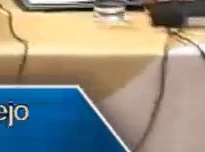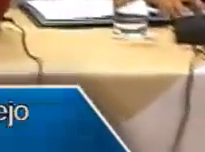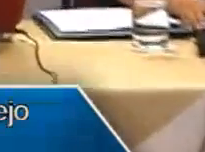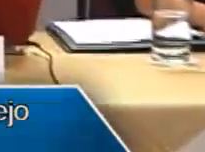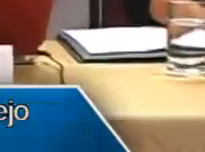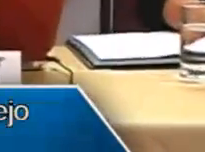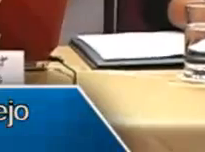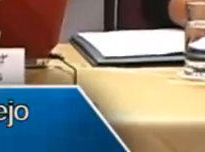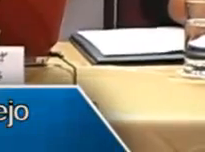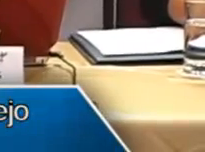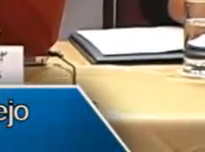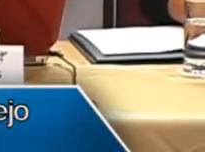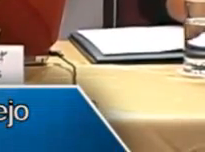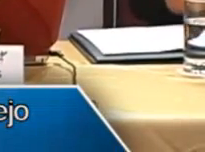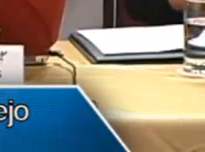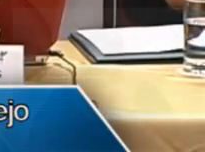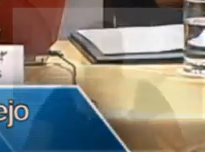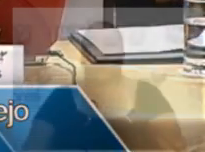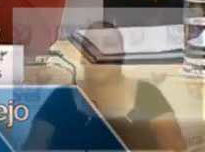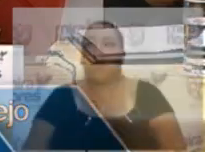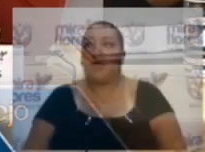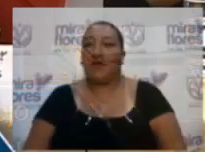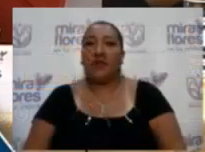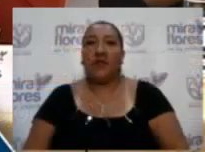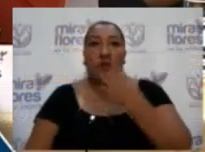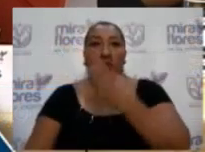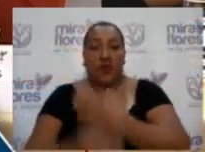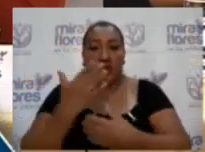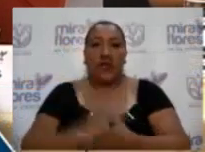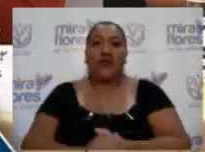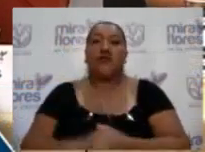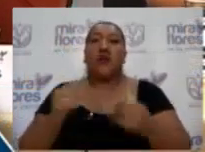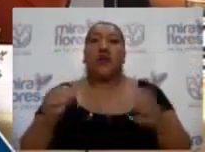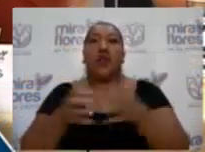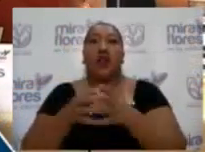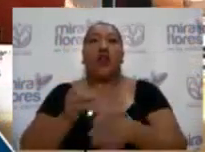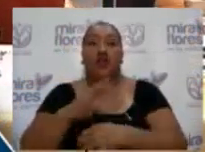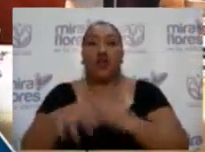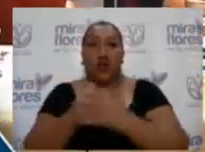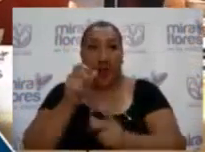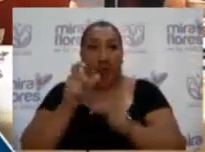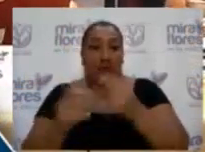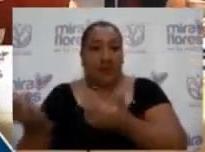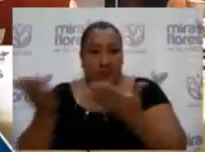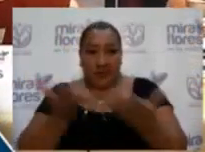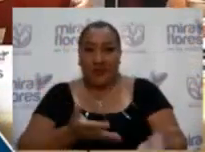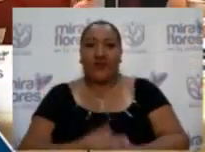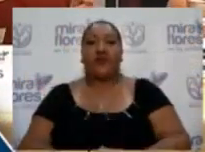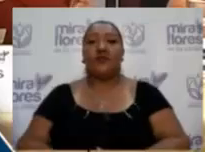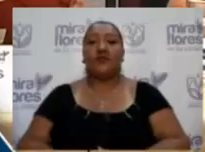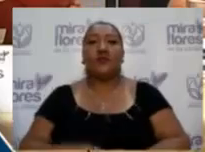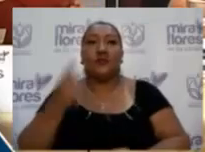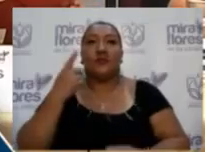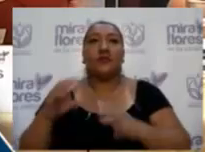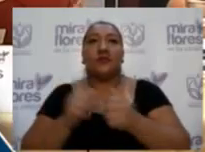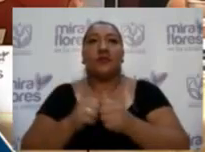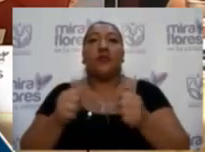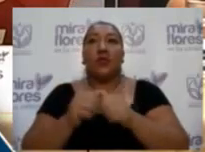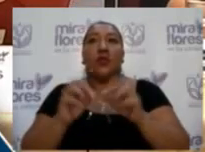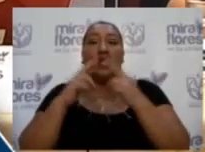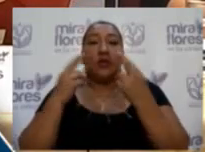Estamos todos los miembros del Consejo presentes para llevar a cabo la